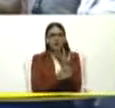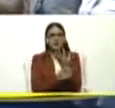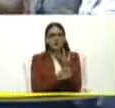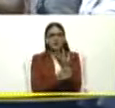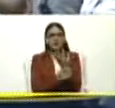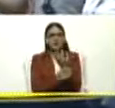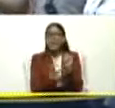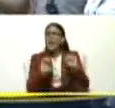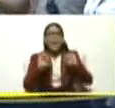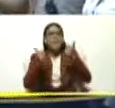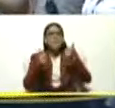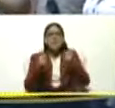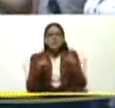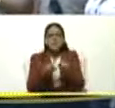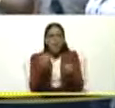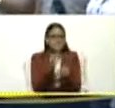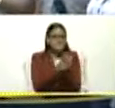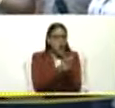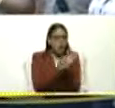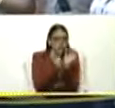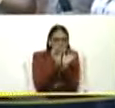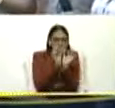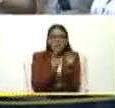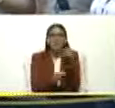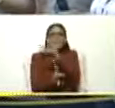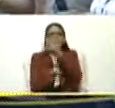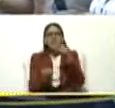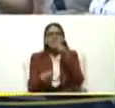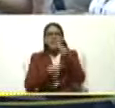este ser perfecto?